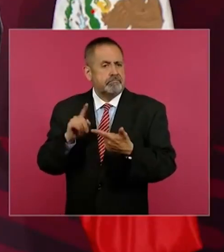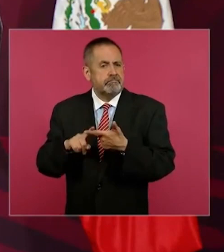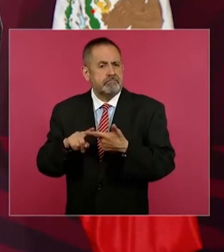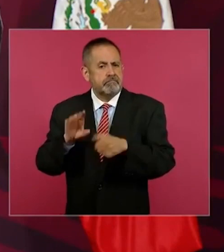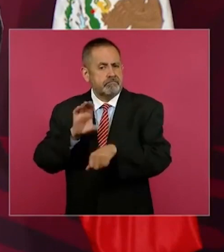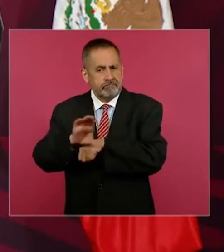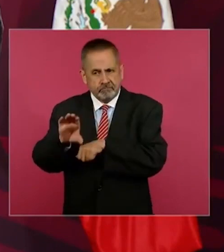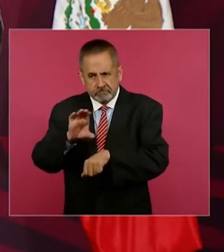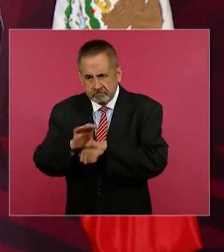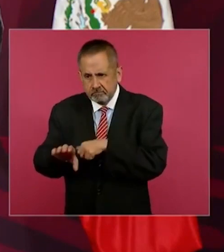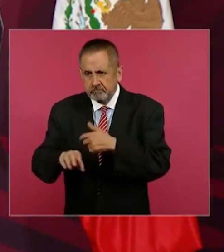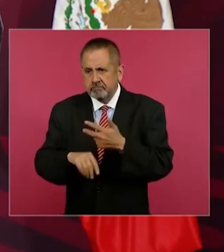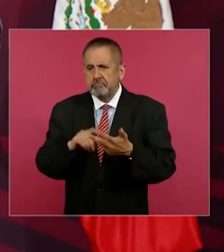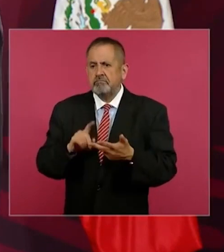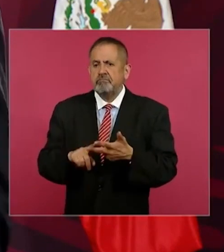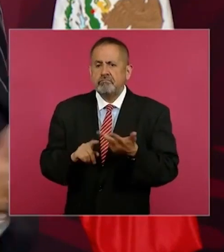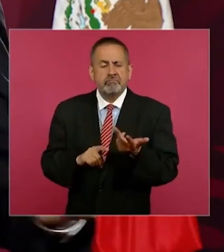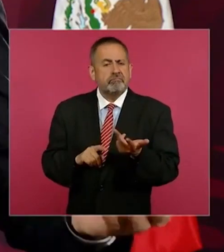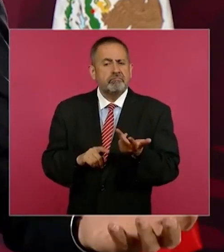Colombia